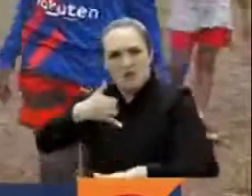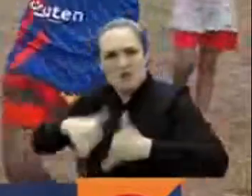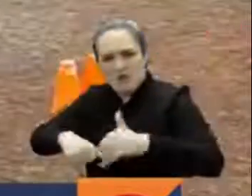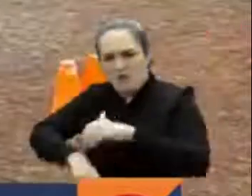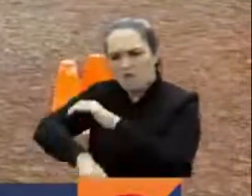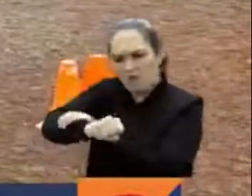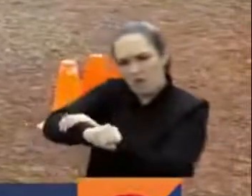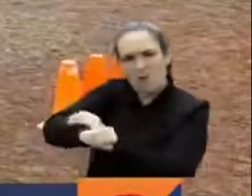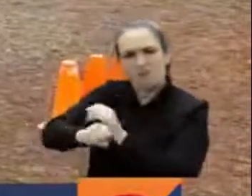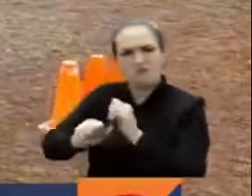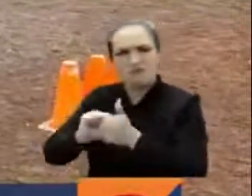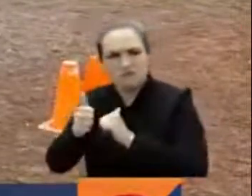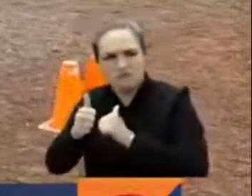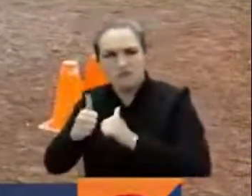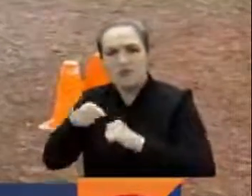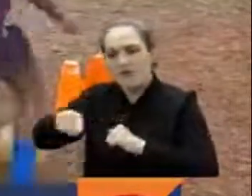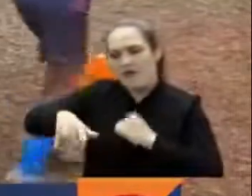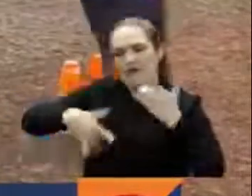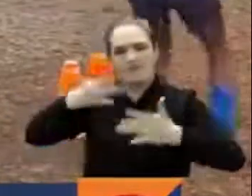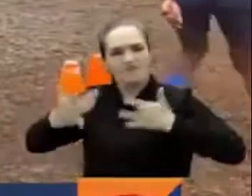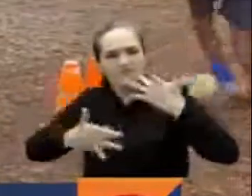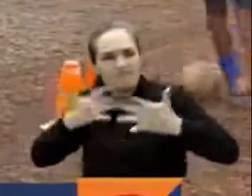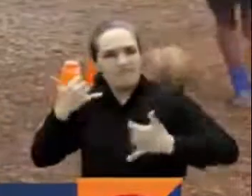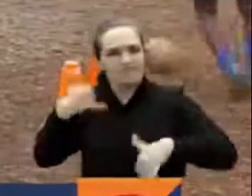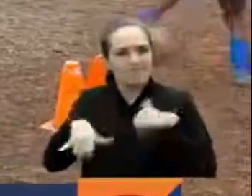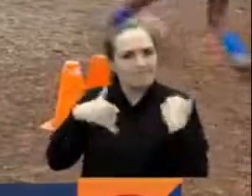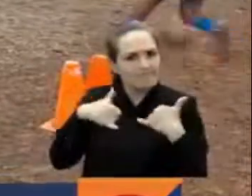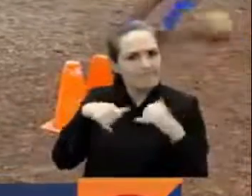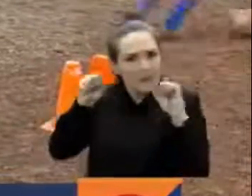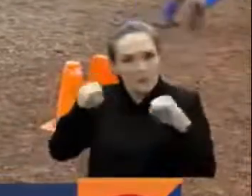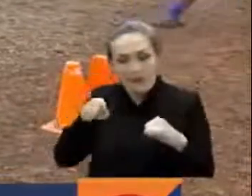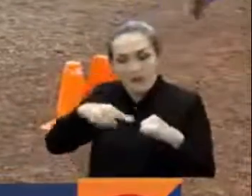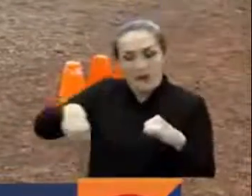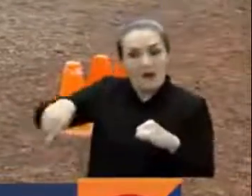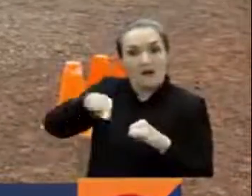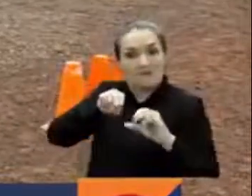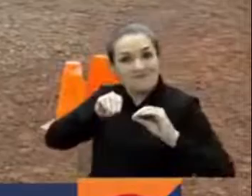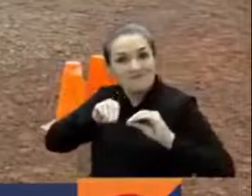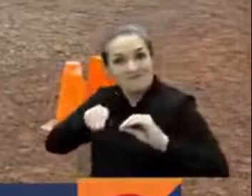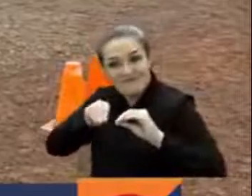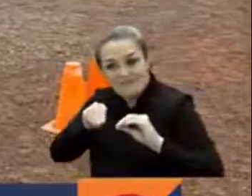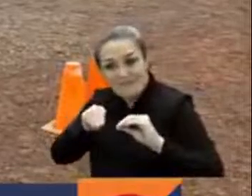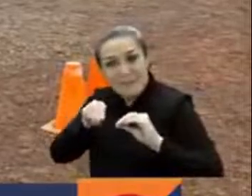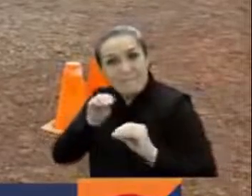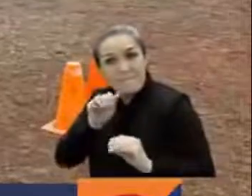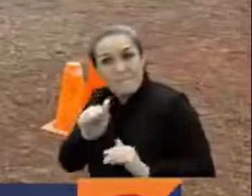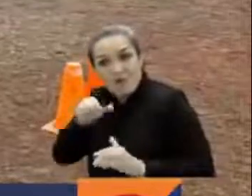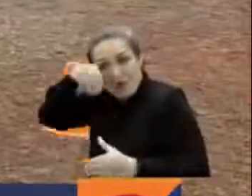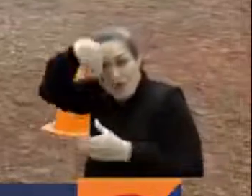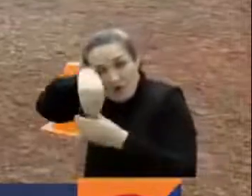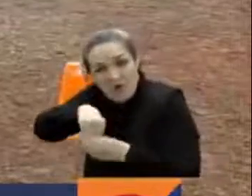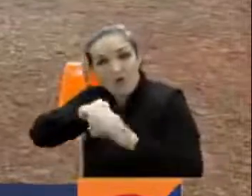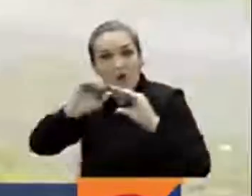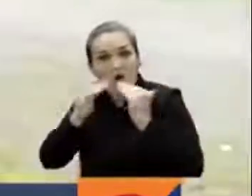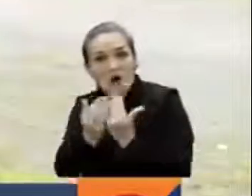desde la escuela propiciar espacios de recreación, también queremos que de la misma escuela los pelados puedan tener